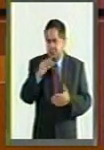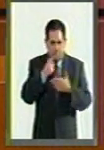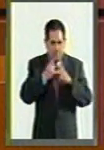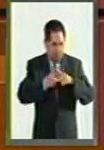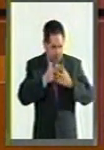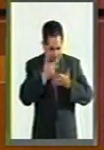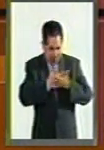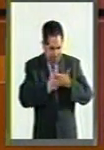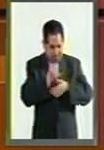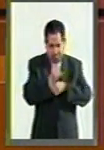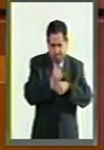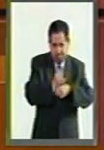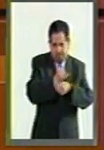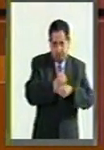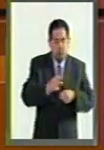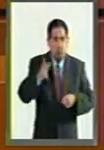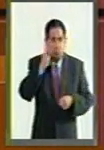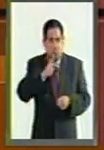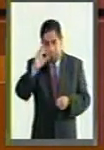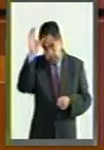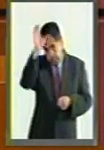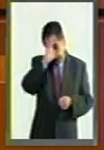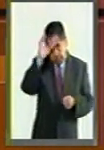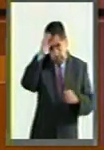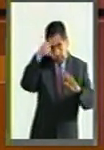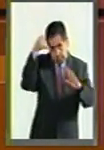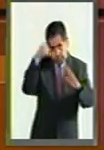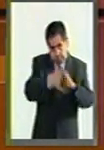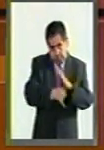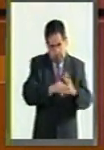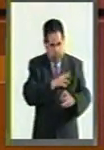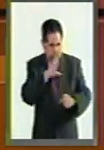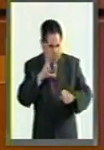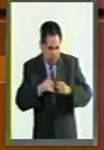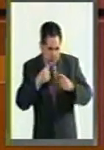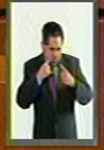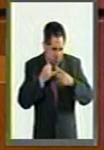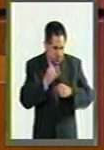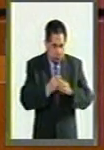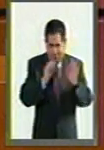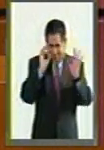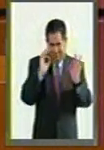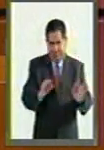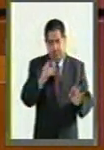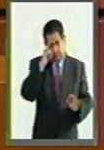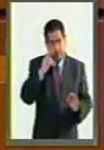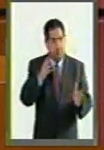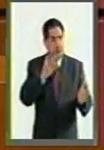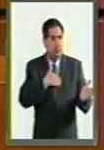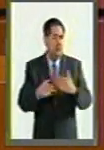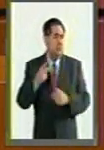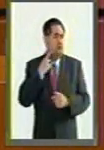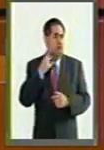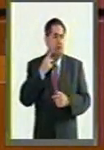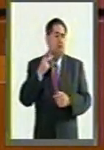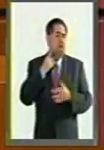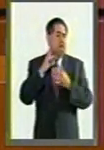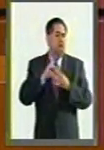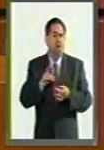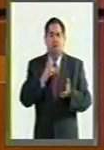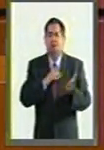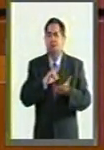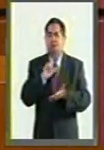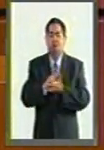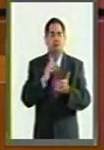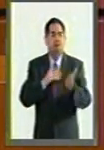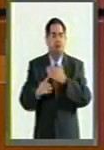y estadísticas científicas, información concreta e imparcial para el desarrollo de una política pública que tenga